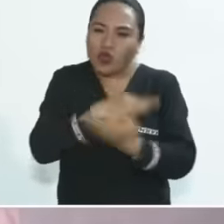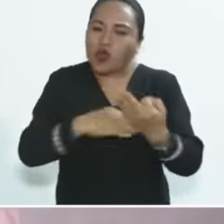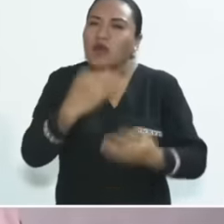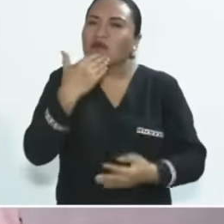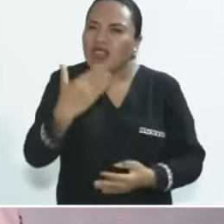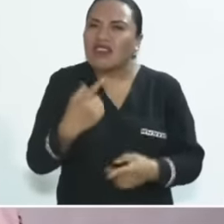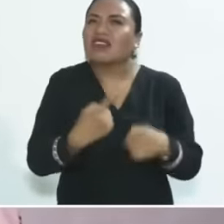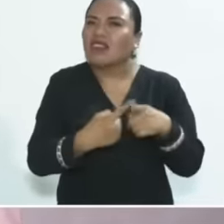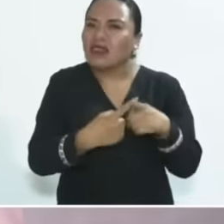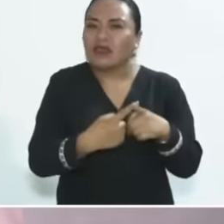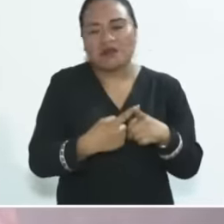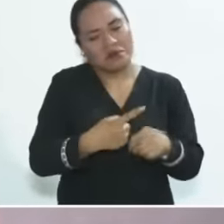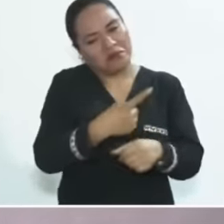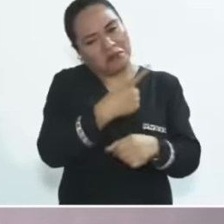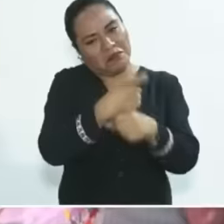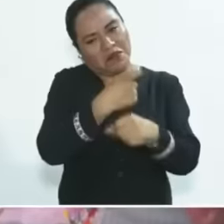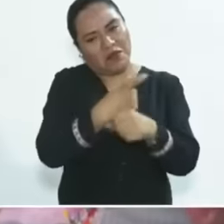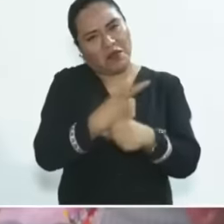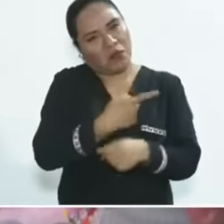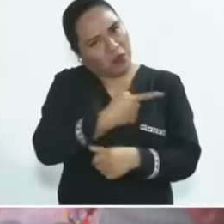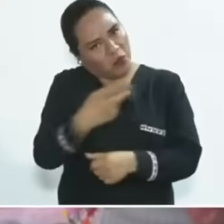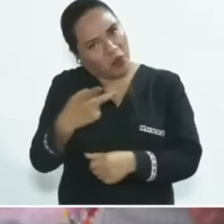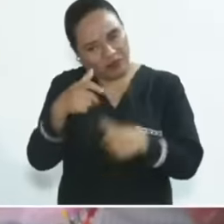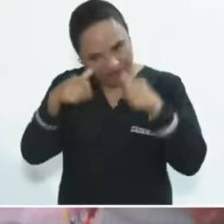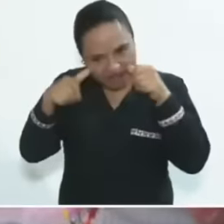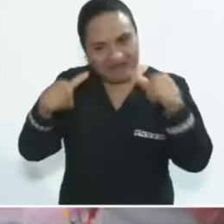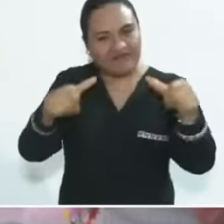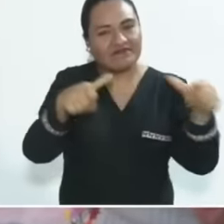primero los pobres.